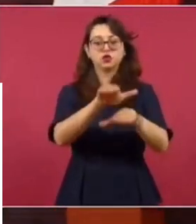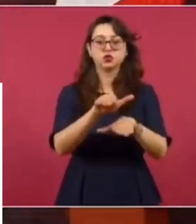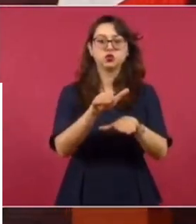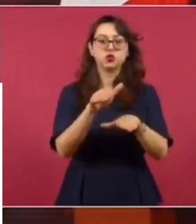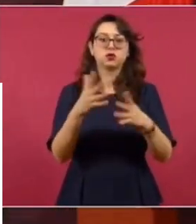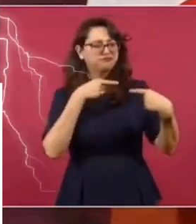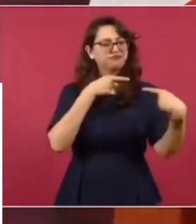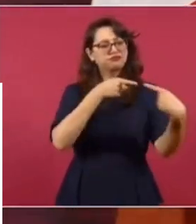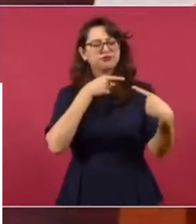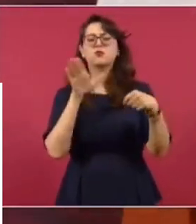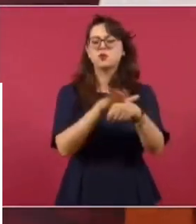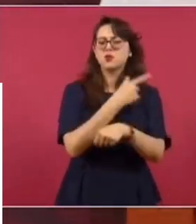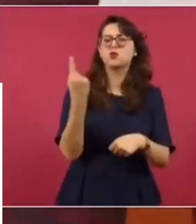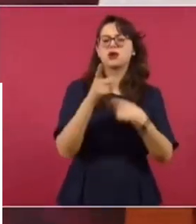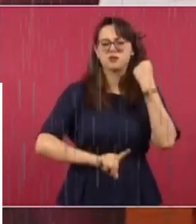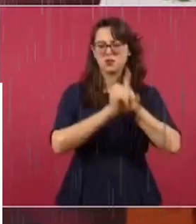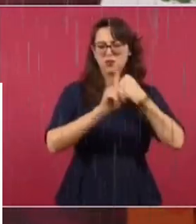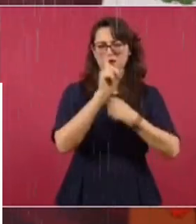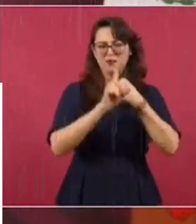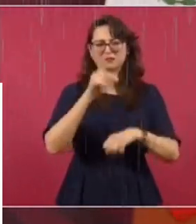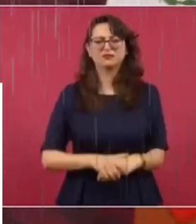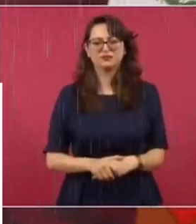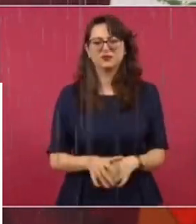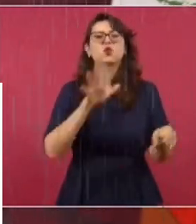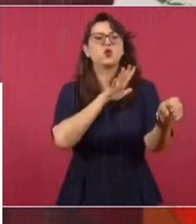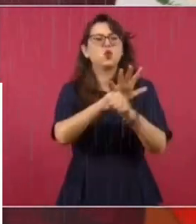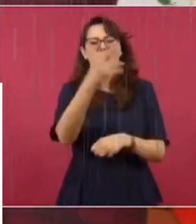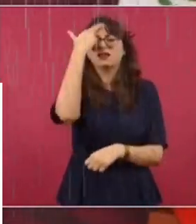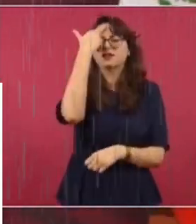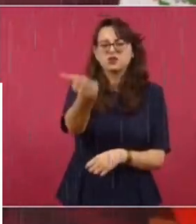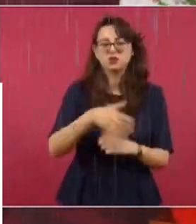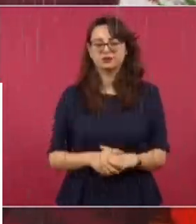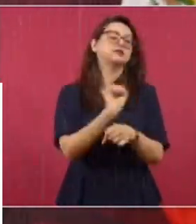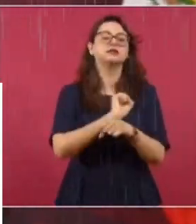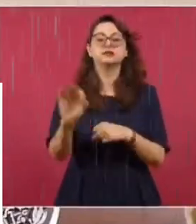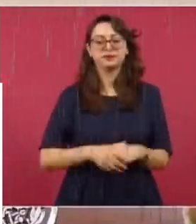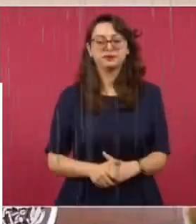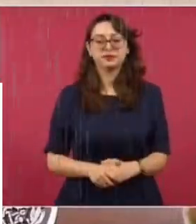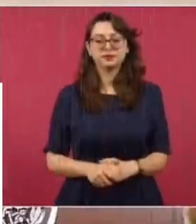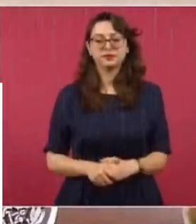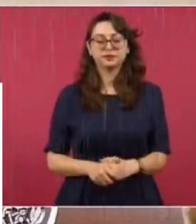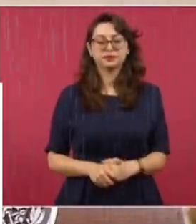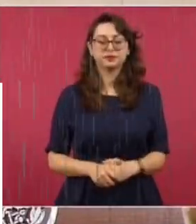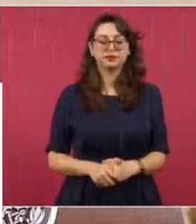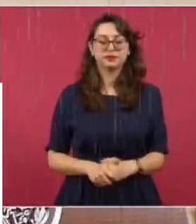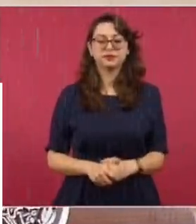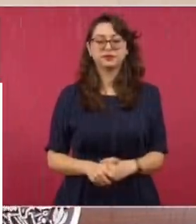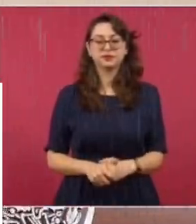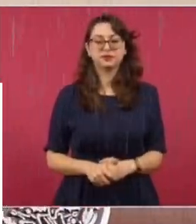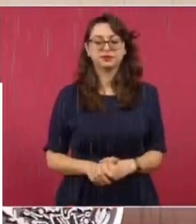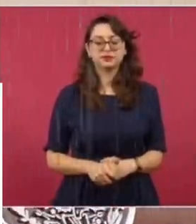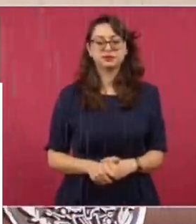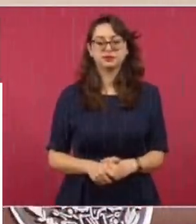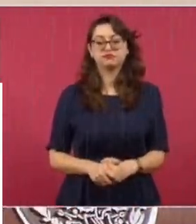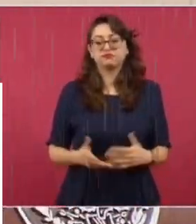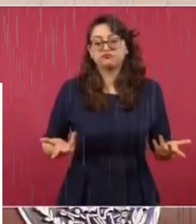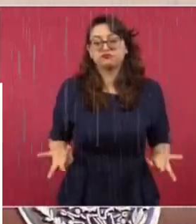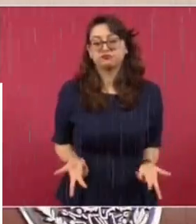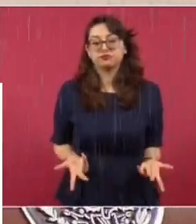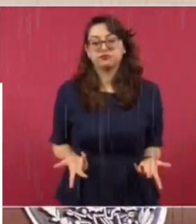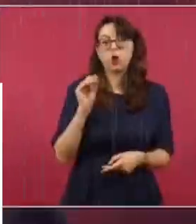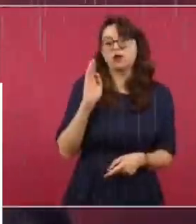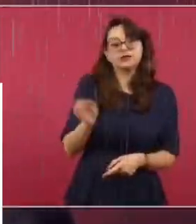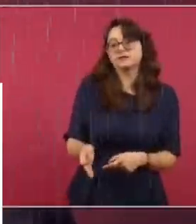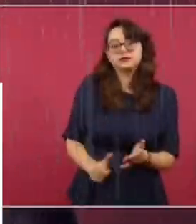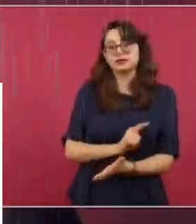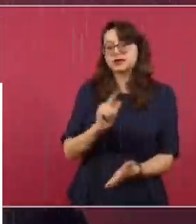la ley electoral? Lo podemos explicar de manera muy sencilla. Se aprobó una ley de austeridad